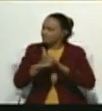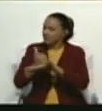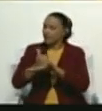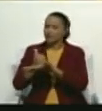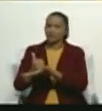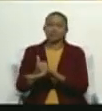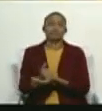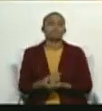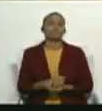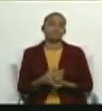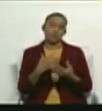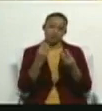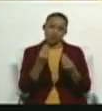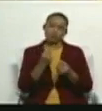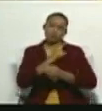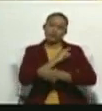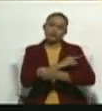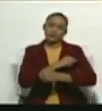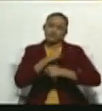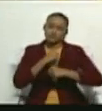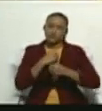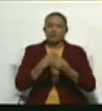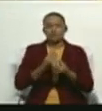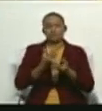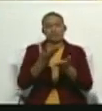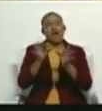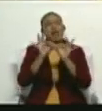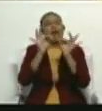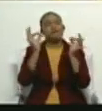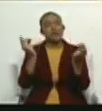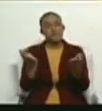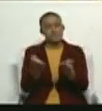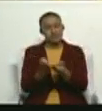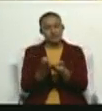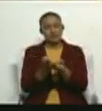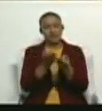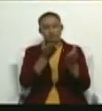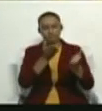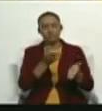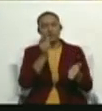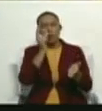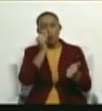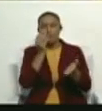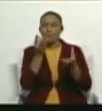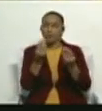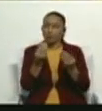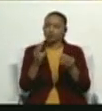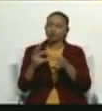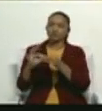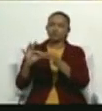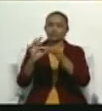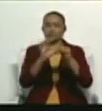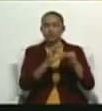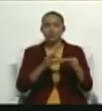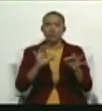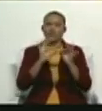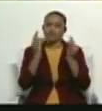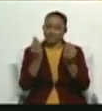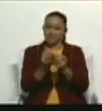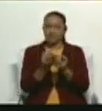Mucha fortaleza a la familia, mucha unión familiar para estos